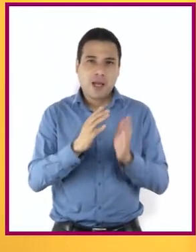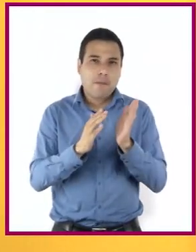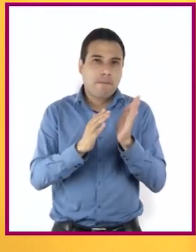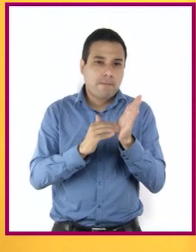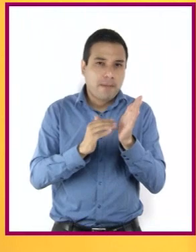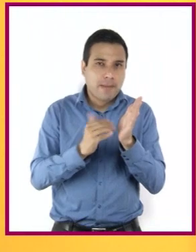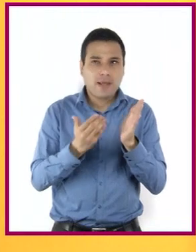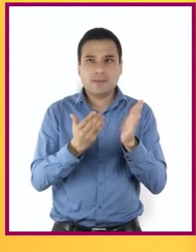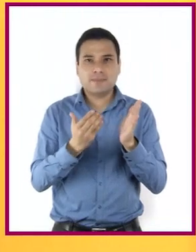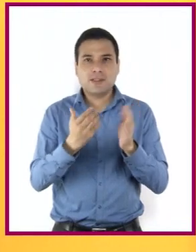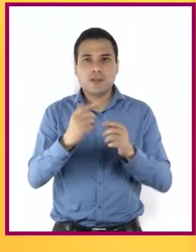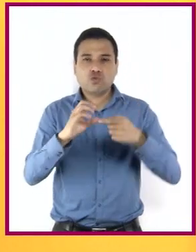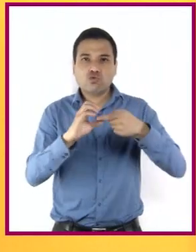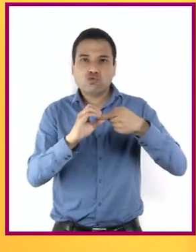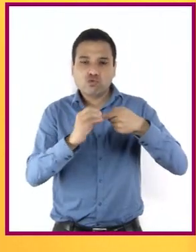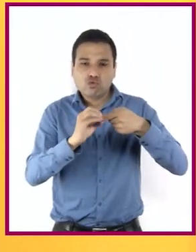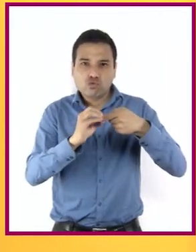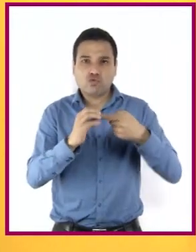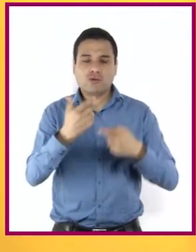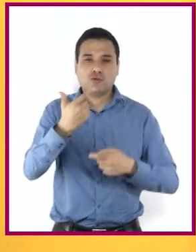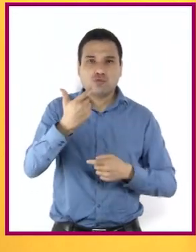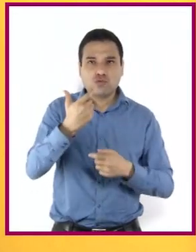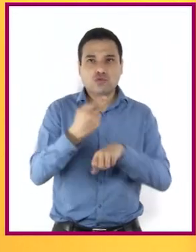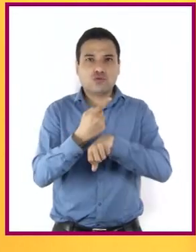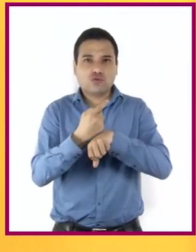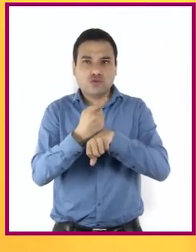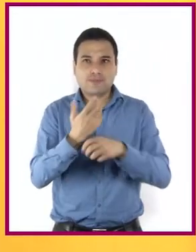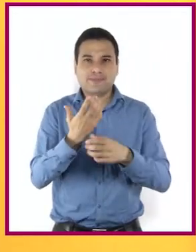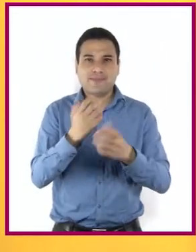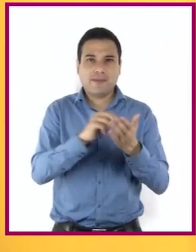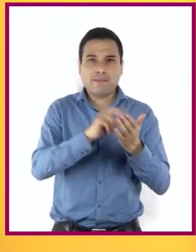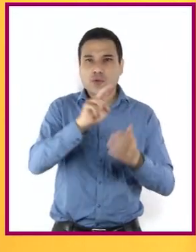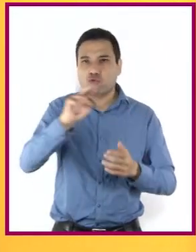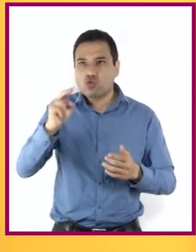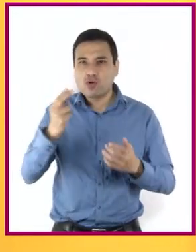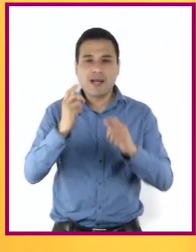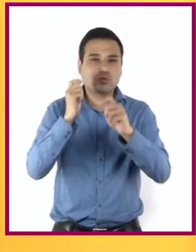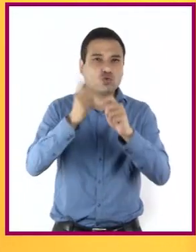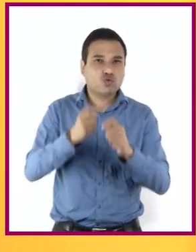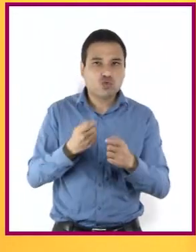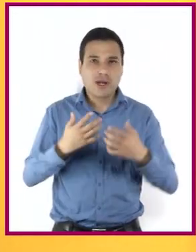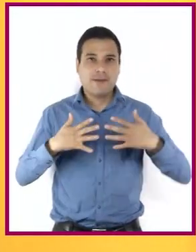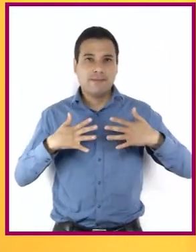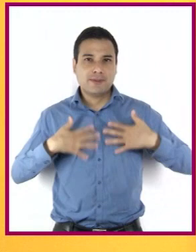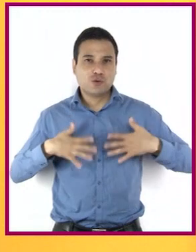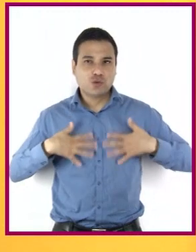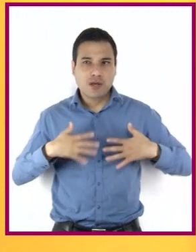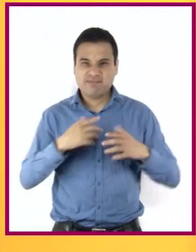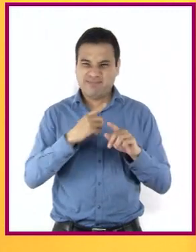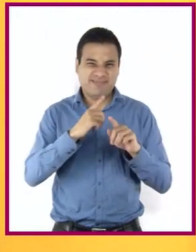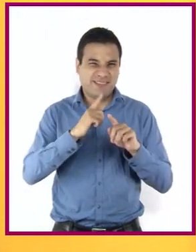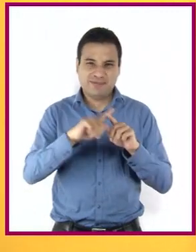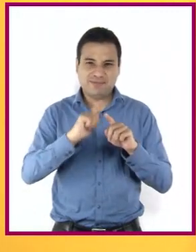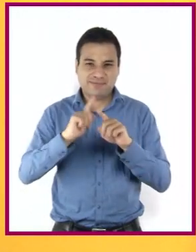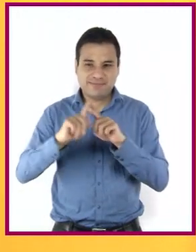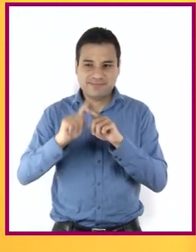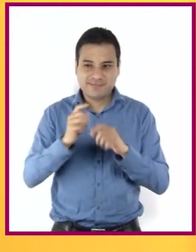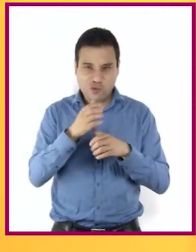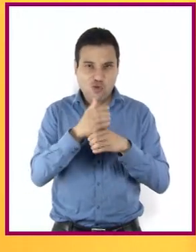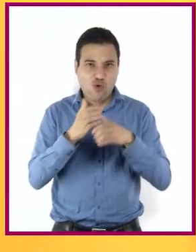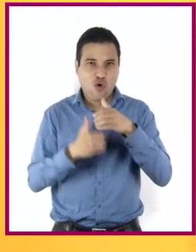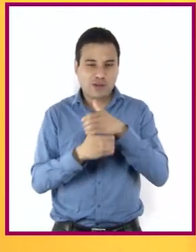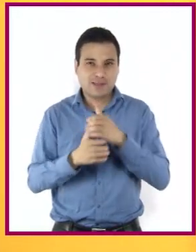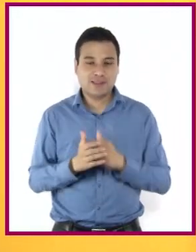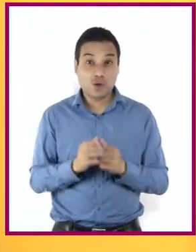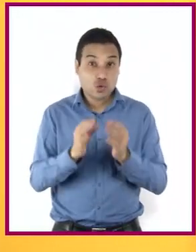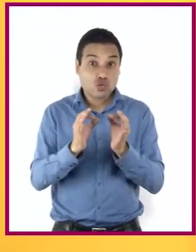Documentos, armas, pinturas, esculturas, vestuario, entre otros objetos que